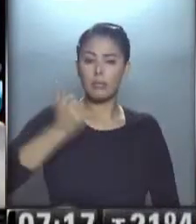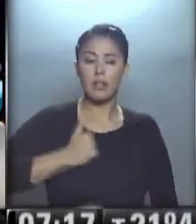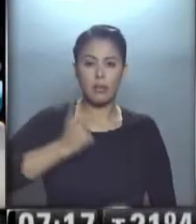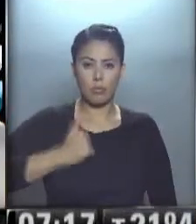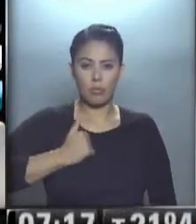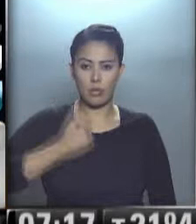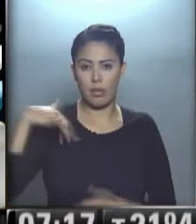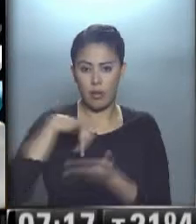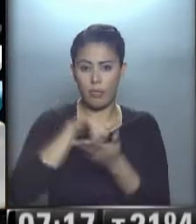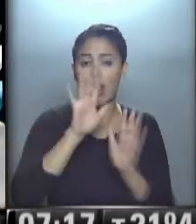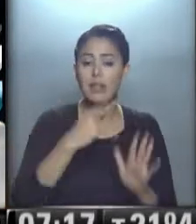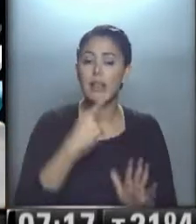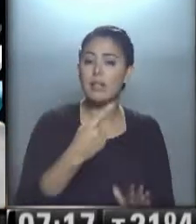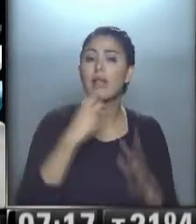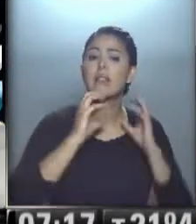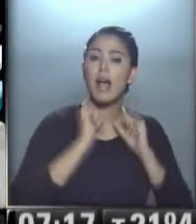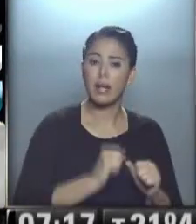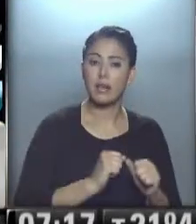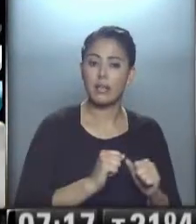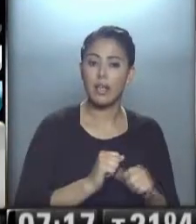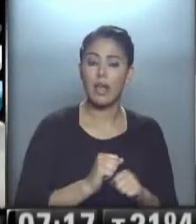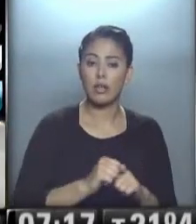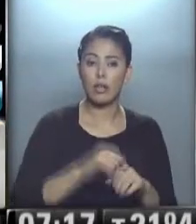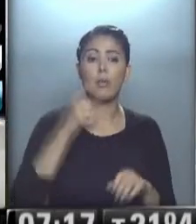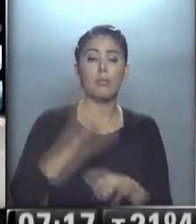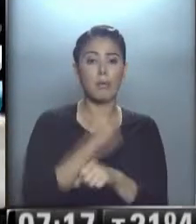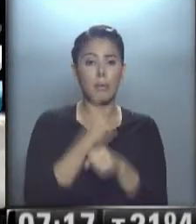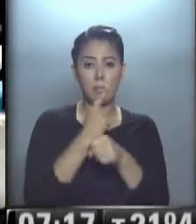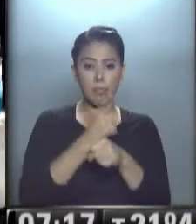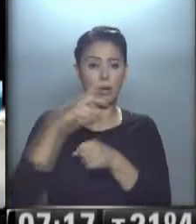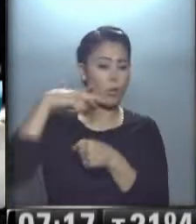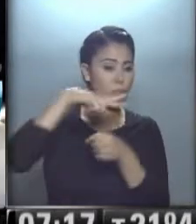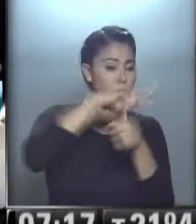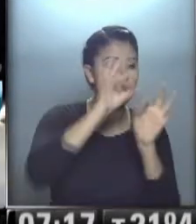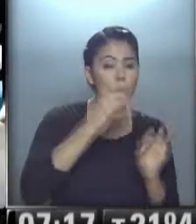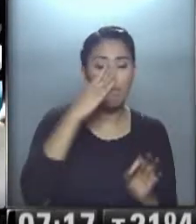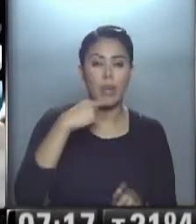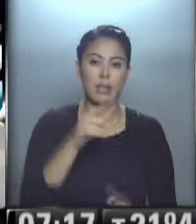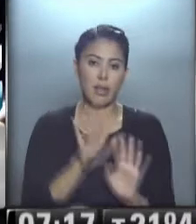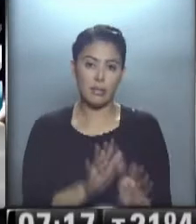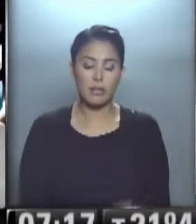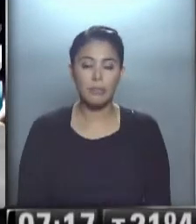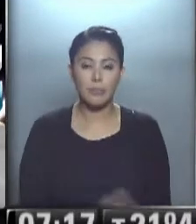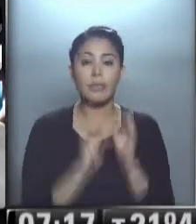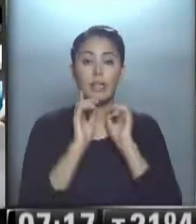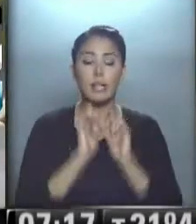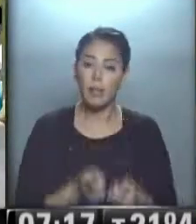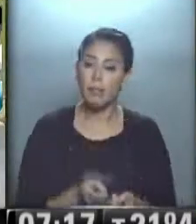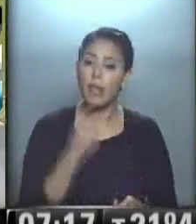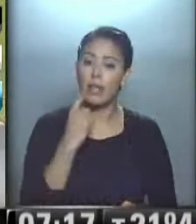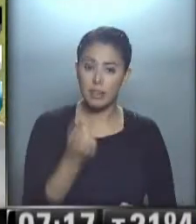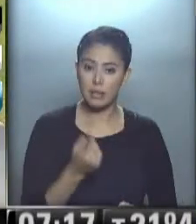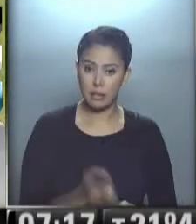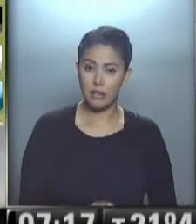últimas horas luego de la recorrida que efectuó junto al gobernador en un helicóptero de la policía federal luego de mencionar que no hemos